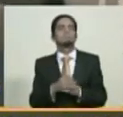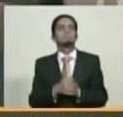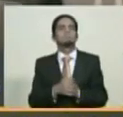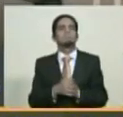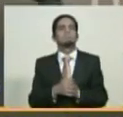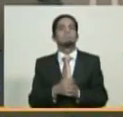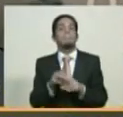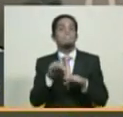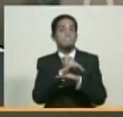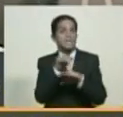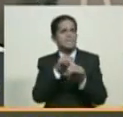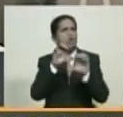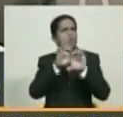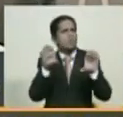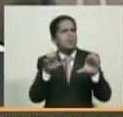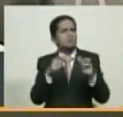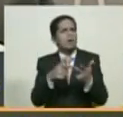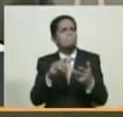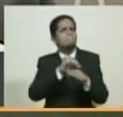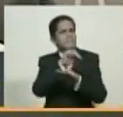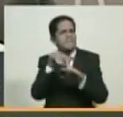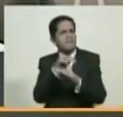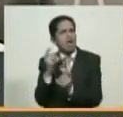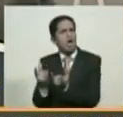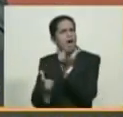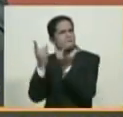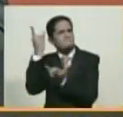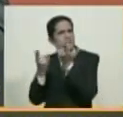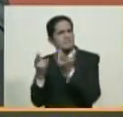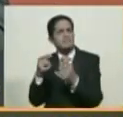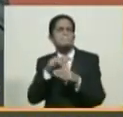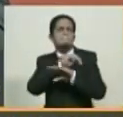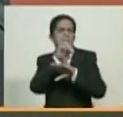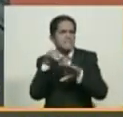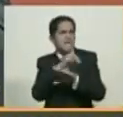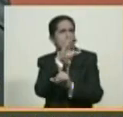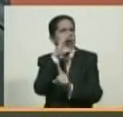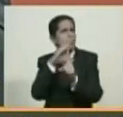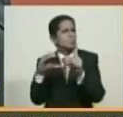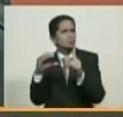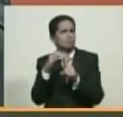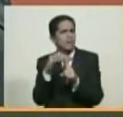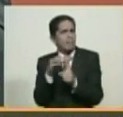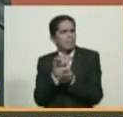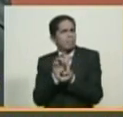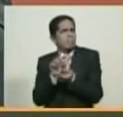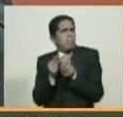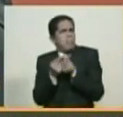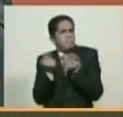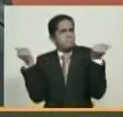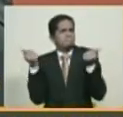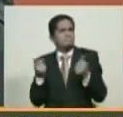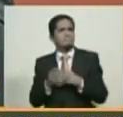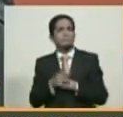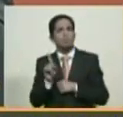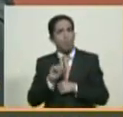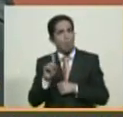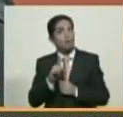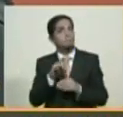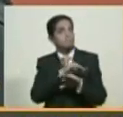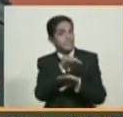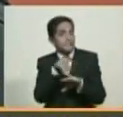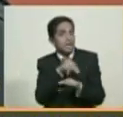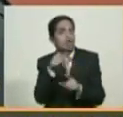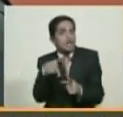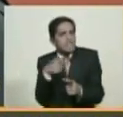O el Ministerio de Educación, o el Ministerio de Ambiente, o el Ministerio de Cultura, muy por el contrario. Es uno de nuestros ministerios más activos, con nuestro hermano